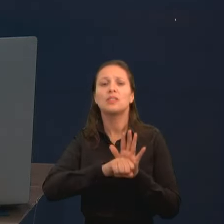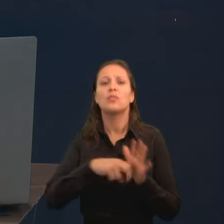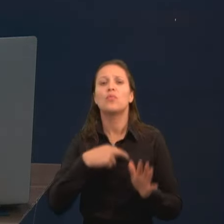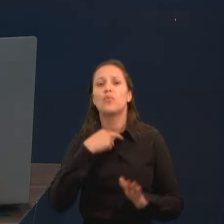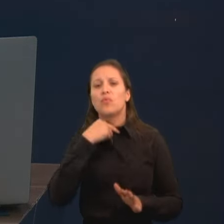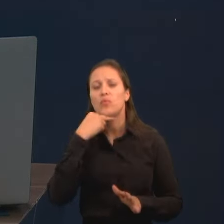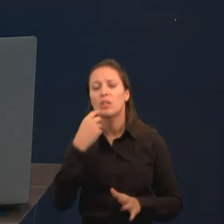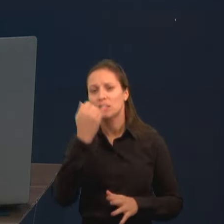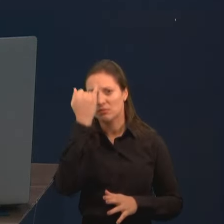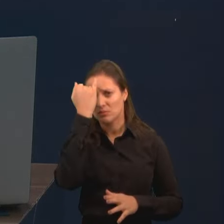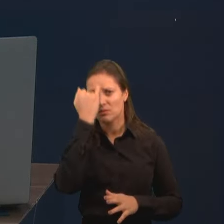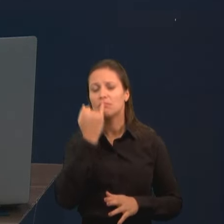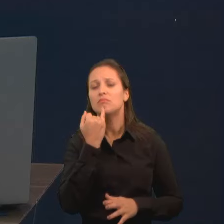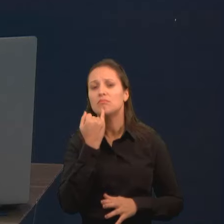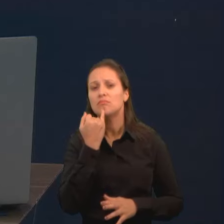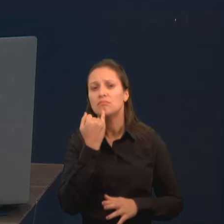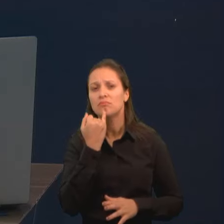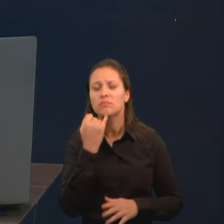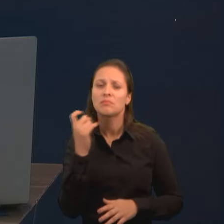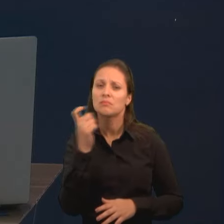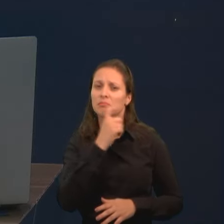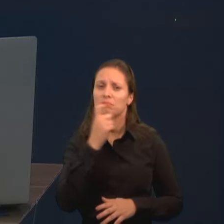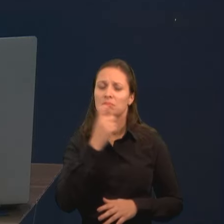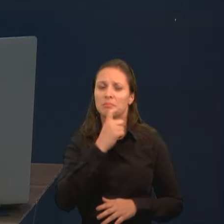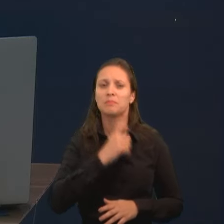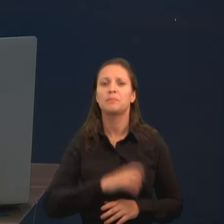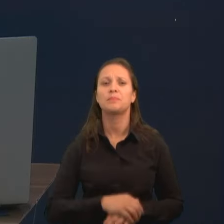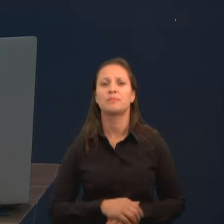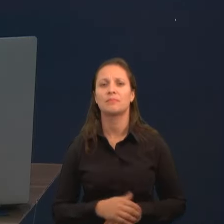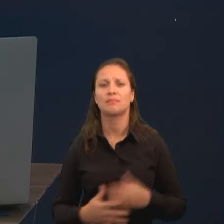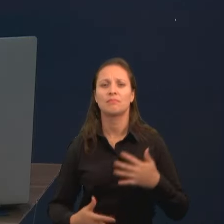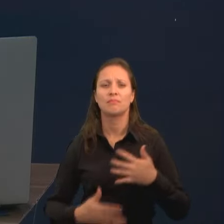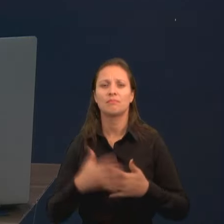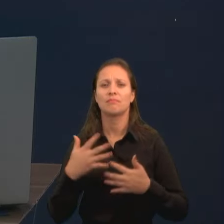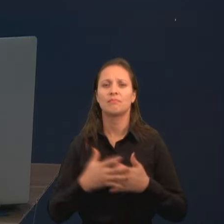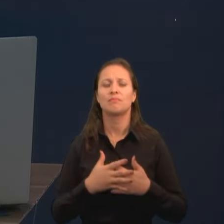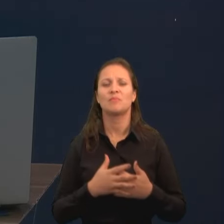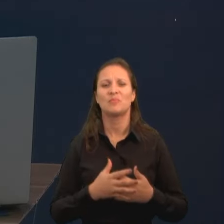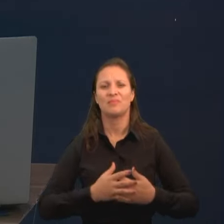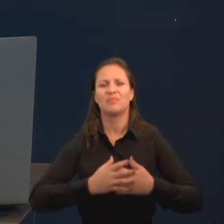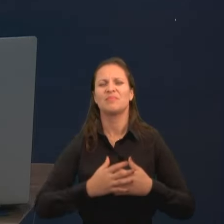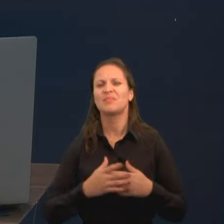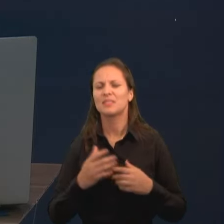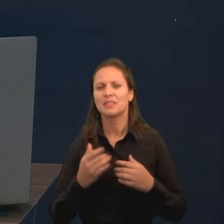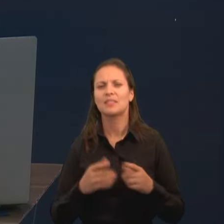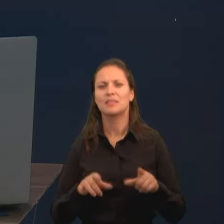hacer clonaje de imágenes y hacer que las mentiras lleguen a un